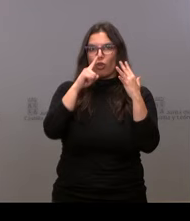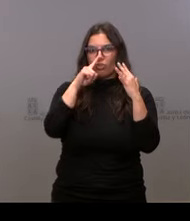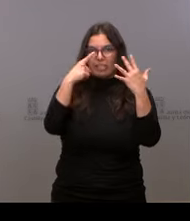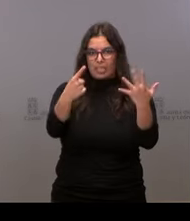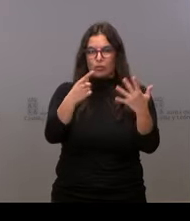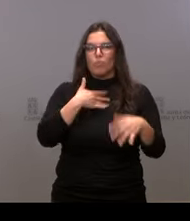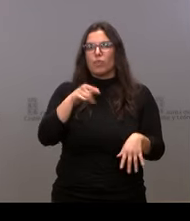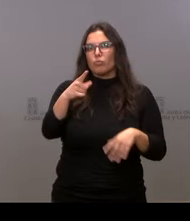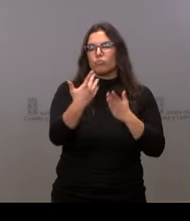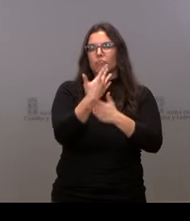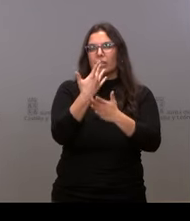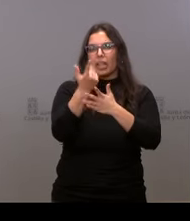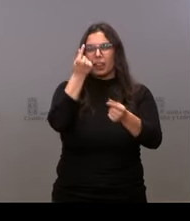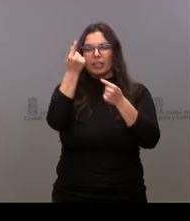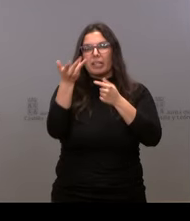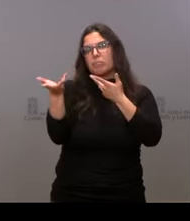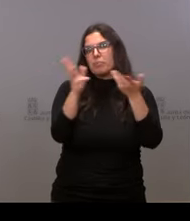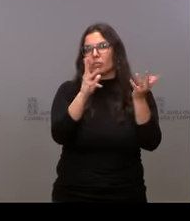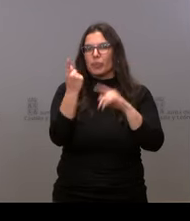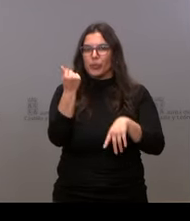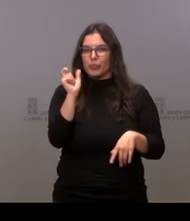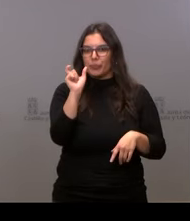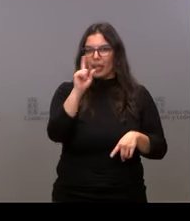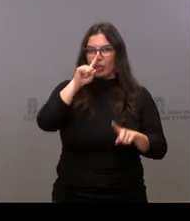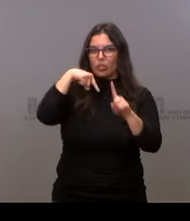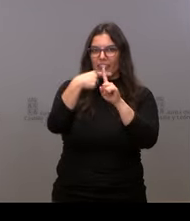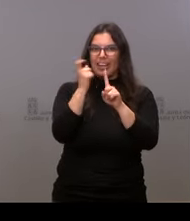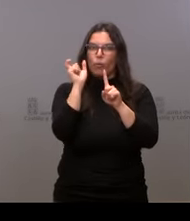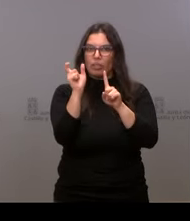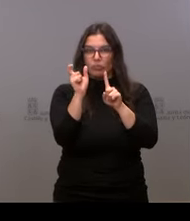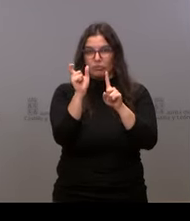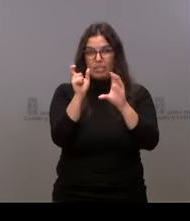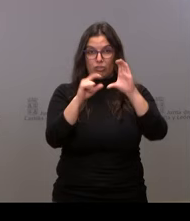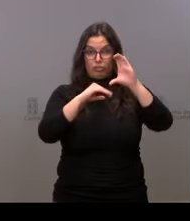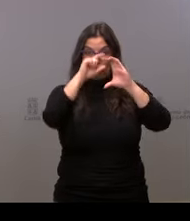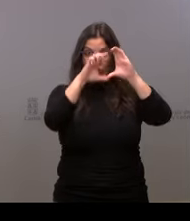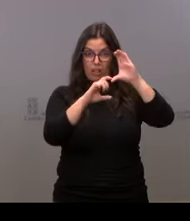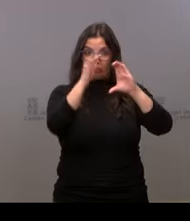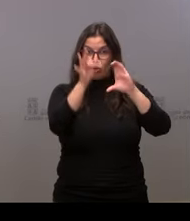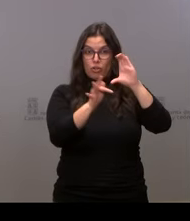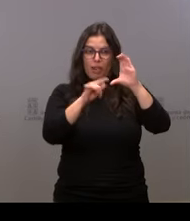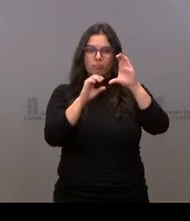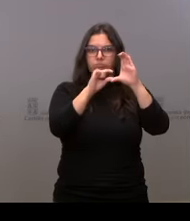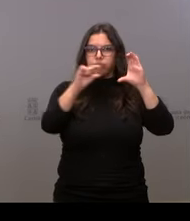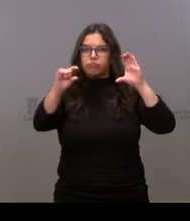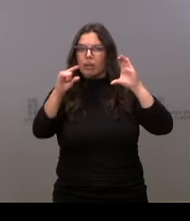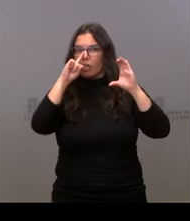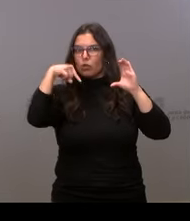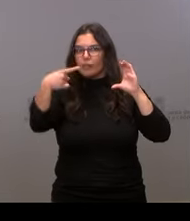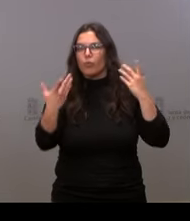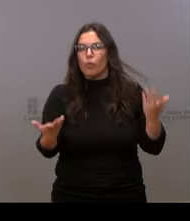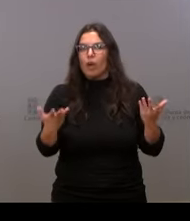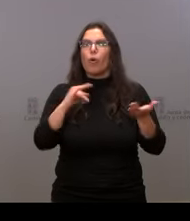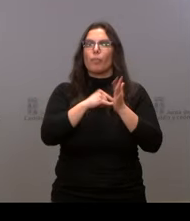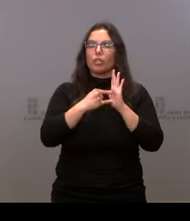aproximadamente una estimación de la cuantía que ya se pondrá en marcha el año que viene si hay alguno de los proyectos que ya se pueda comenzar